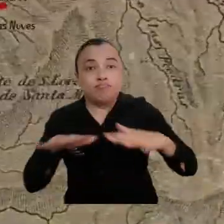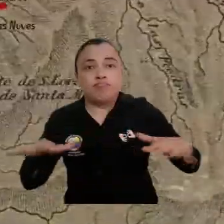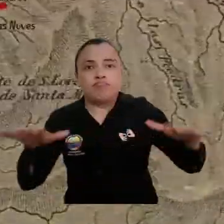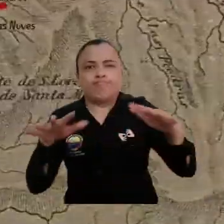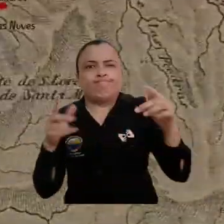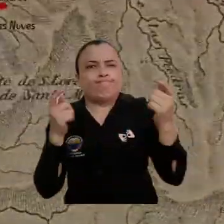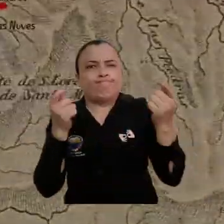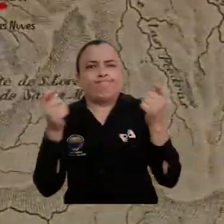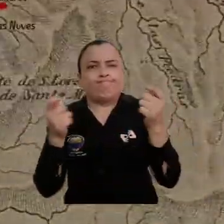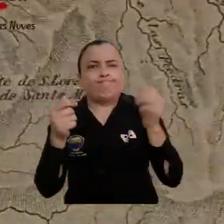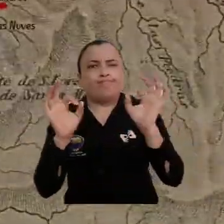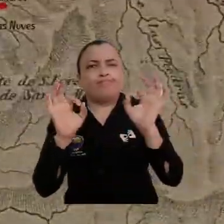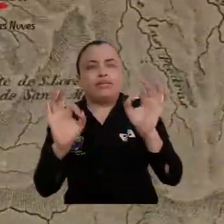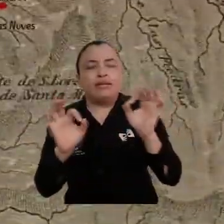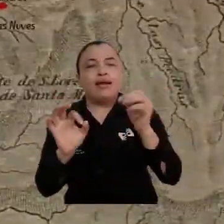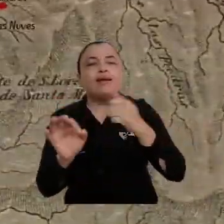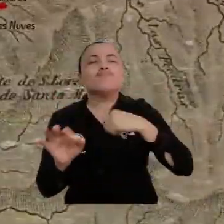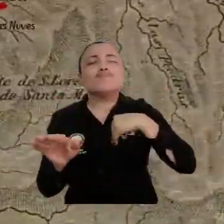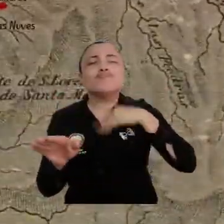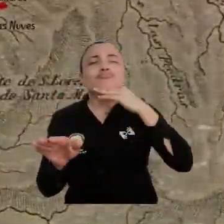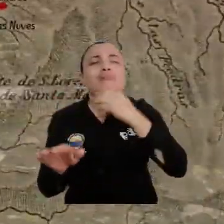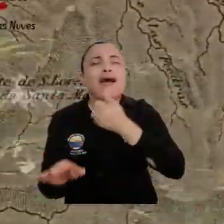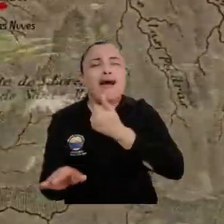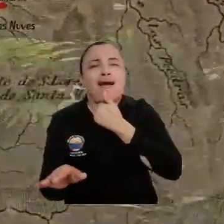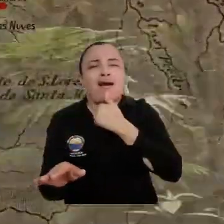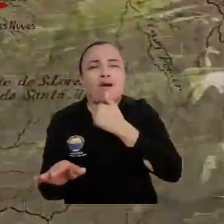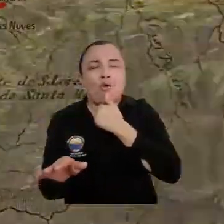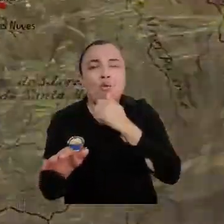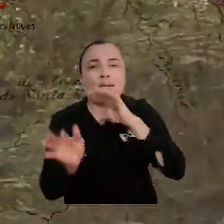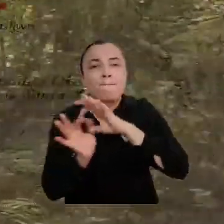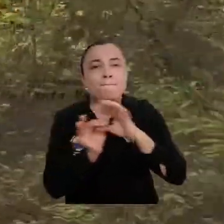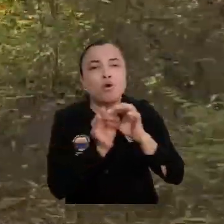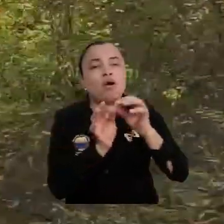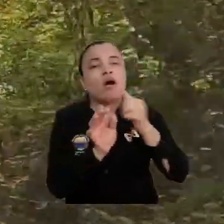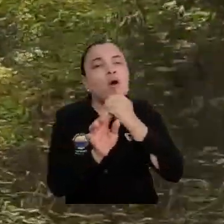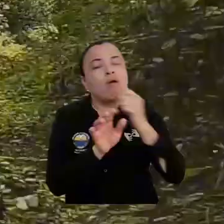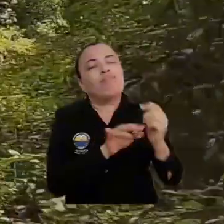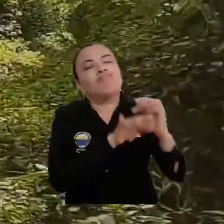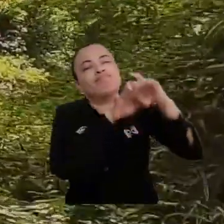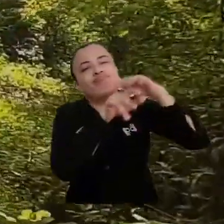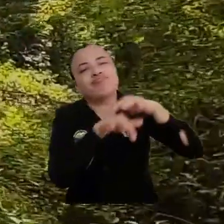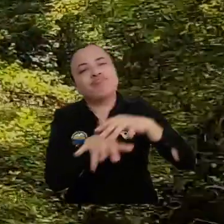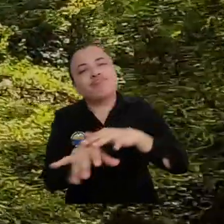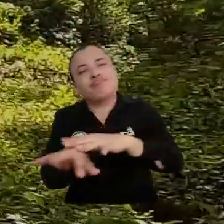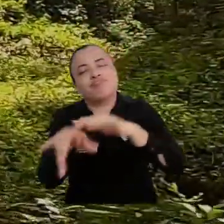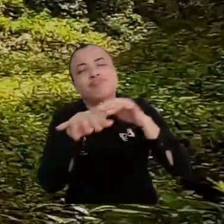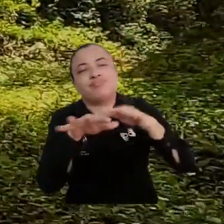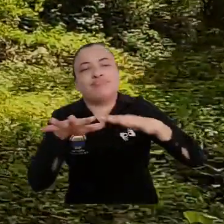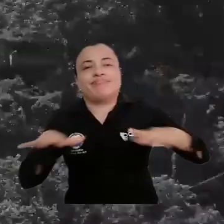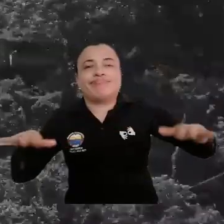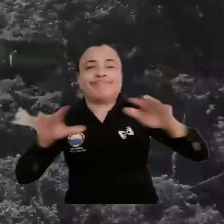estratégico por su abundancia hídrica al estar asociada al nacimiento y control de fuentes de agua fundamentales para el valle.